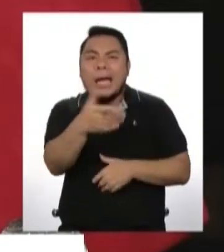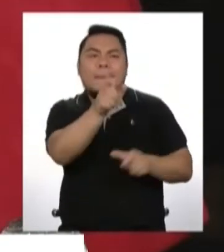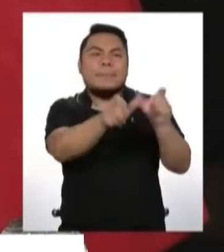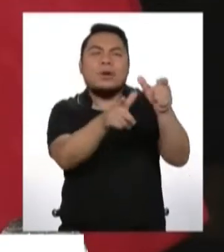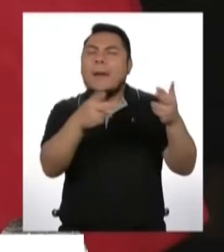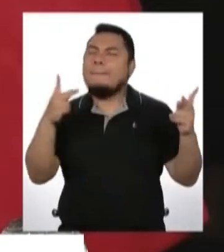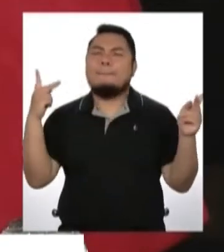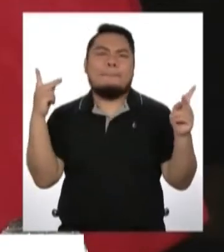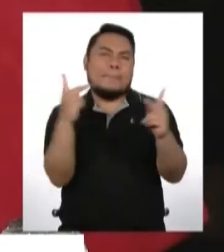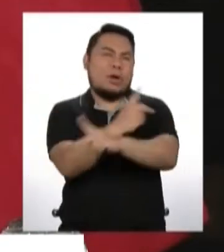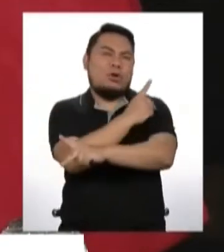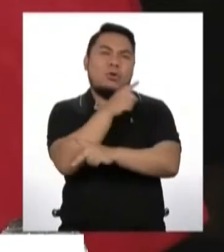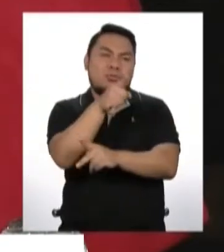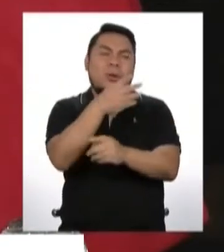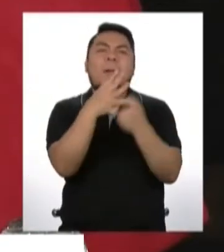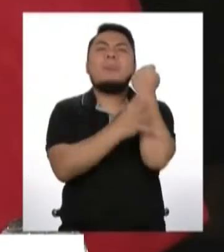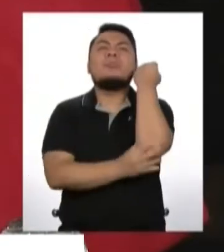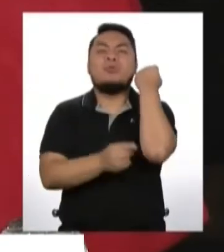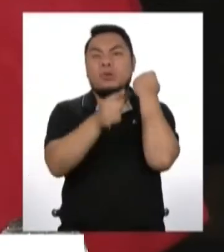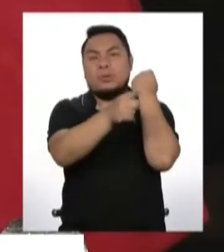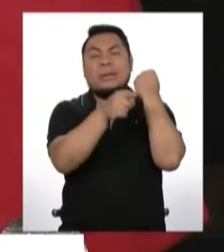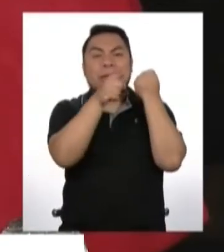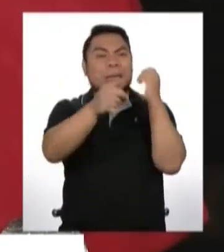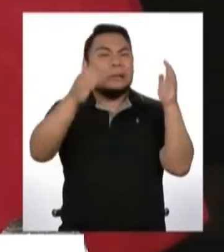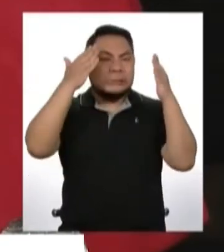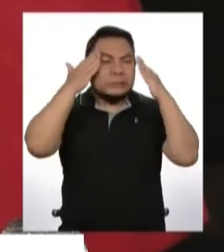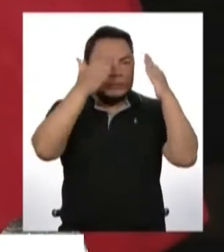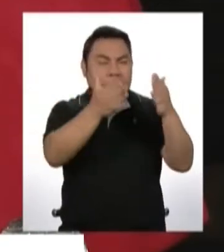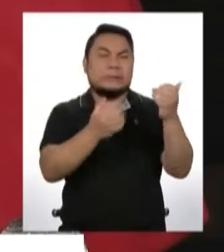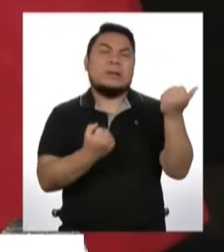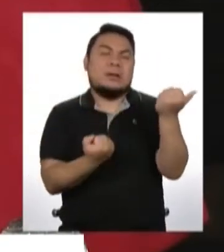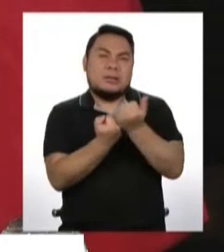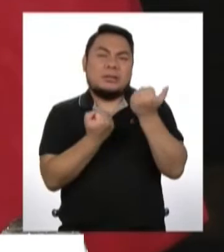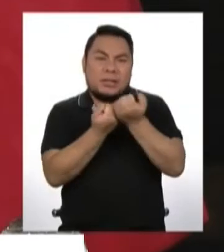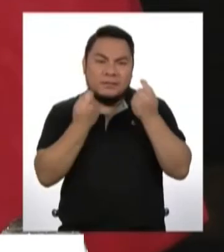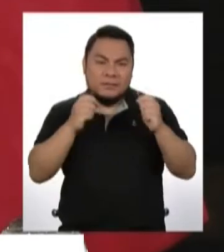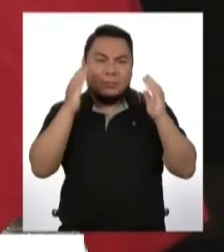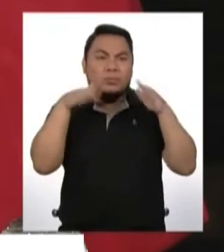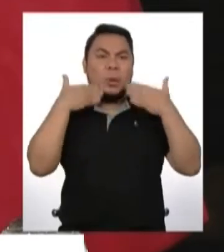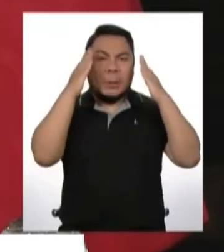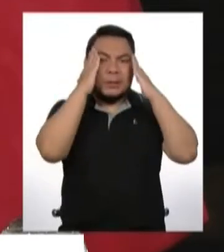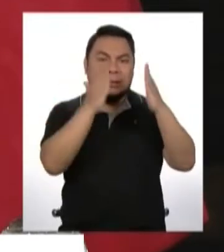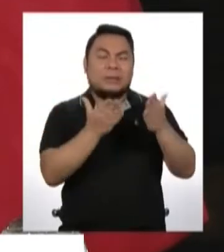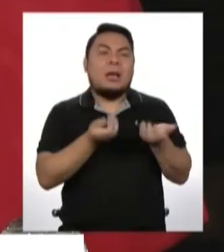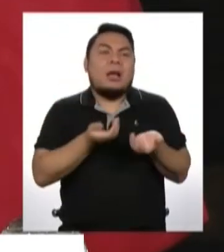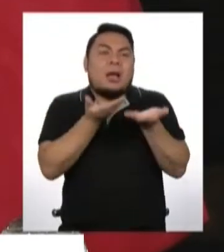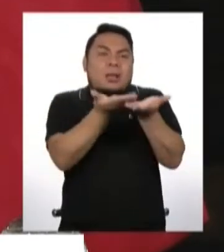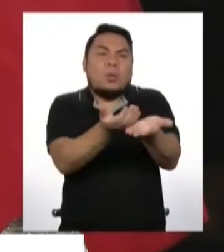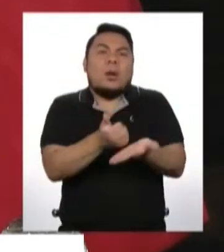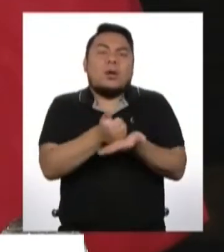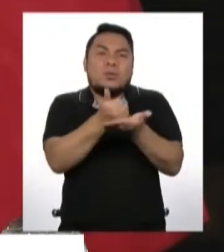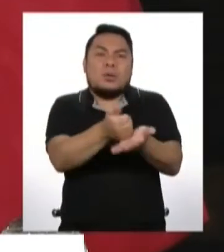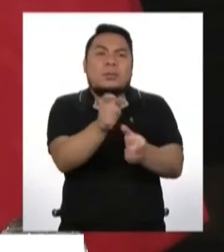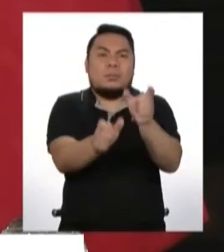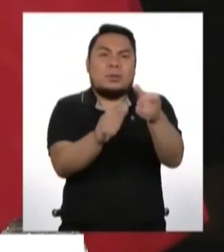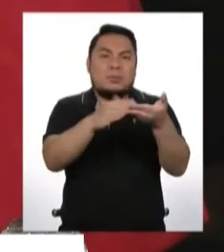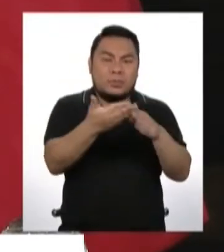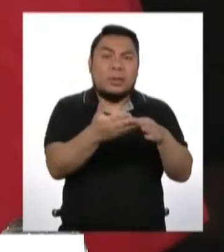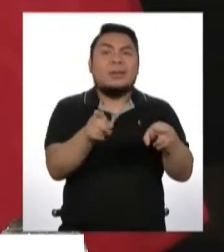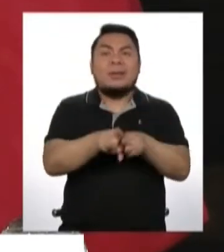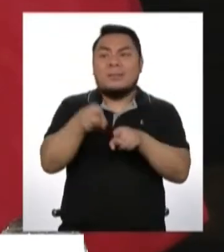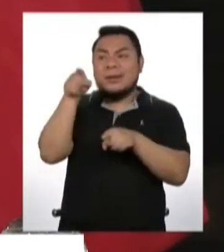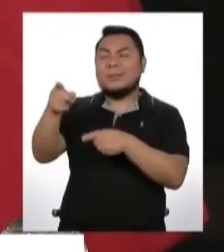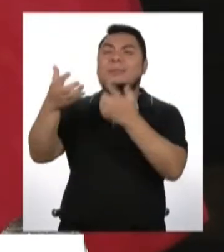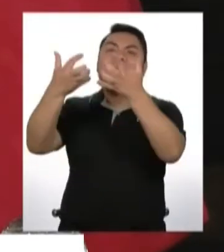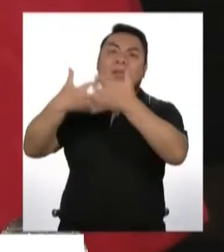resto del país. Y a ellos van dirigidos nuestros principales esfuerzos de atenderlos. A la población, a las empresas que